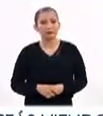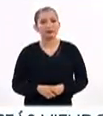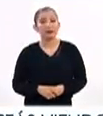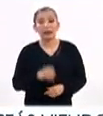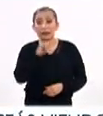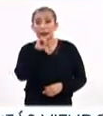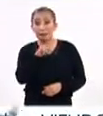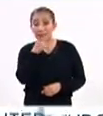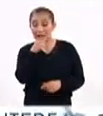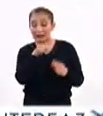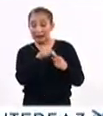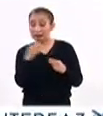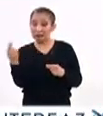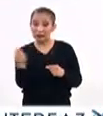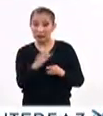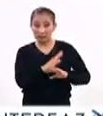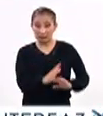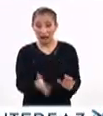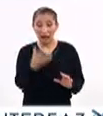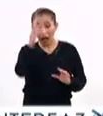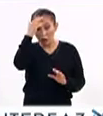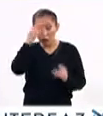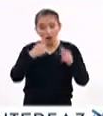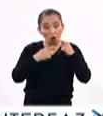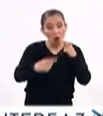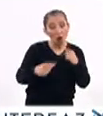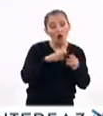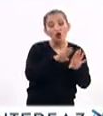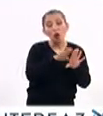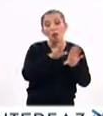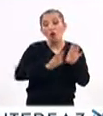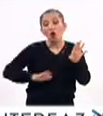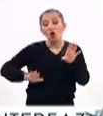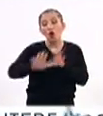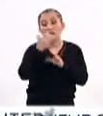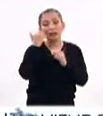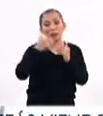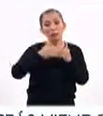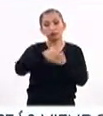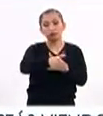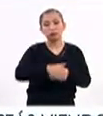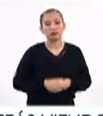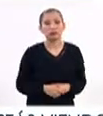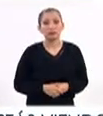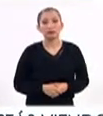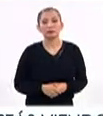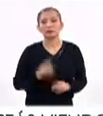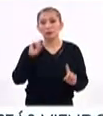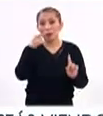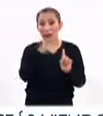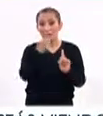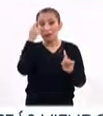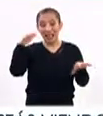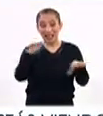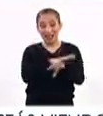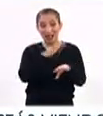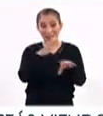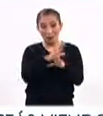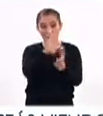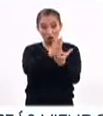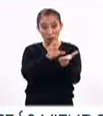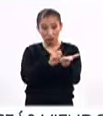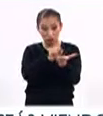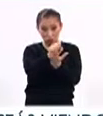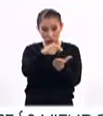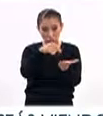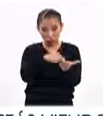al tiempo que destacó la necesidad de que se acuerde una política de Estado de largo plazo. Con el propósito de que la modificación